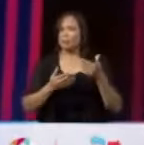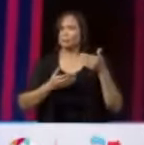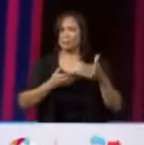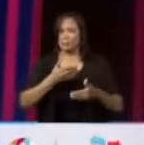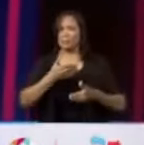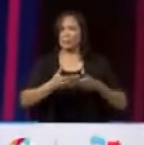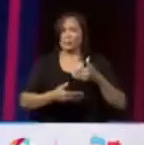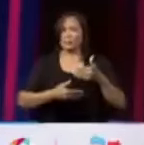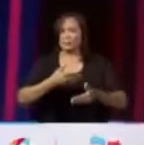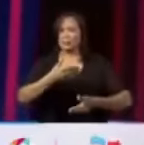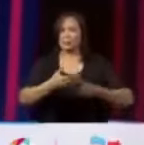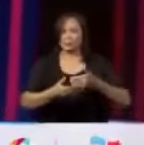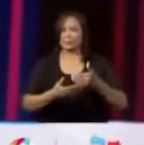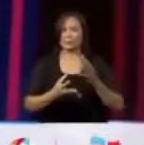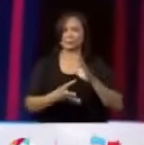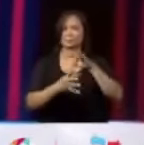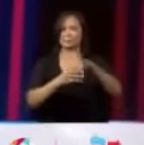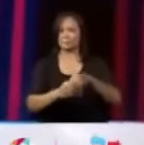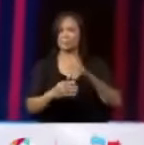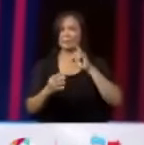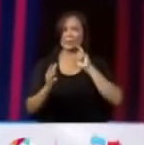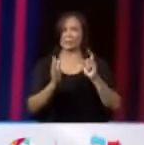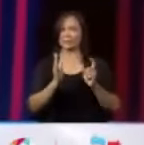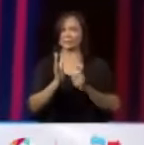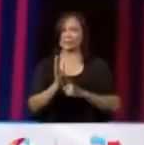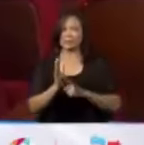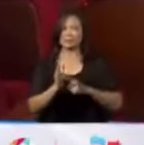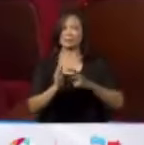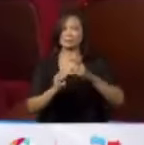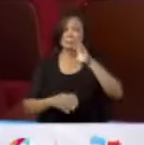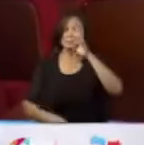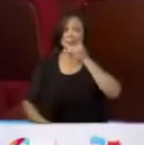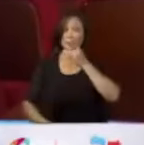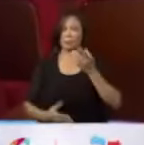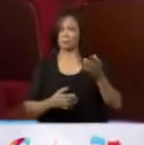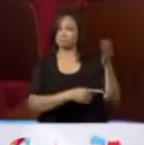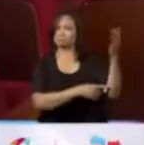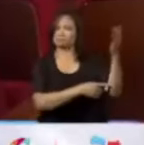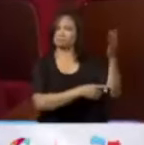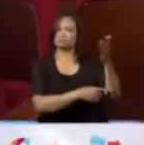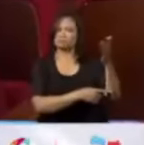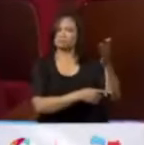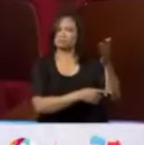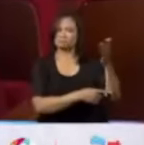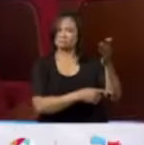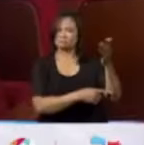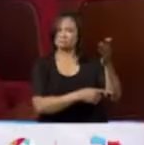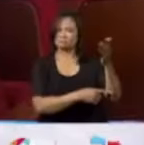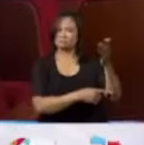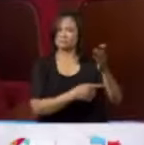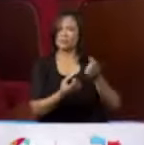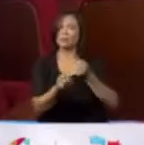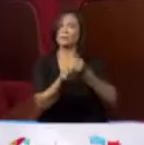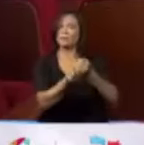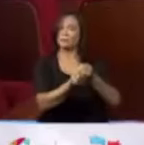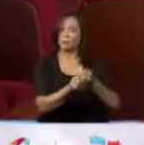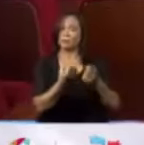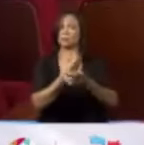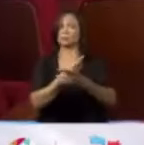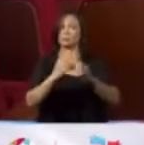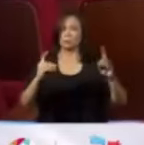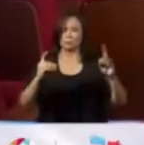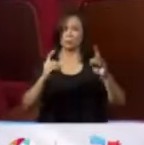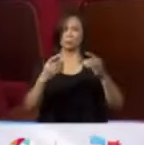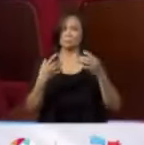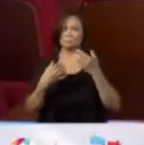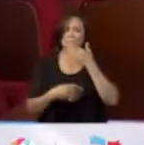poco a poco, sea parte de la identidad dominicana. Estos debates son un aporte a una